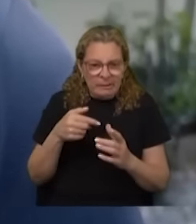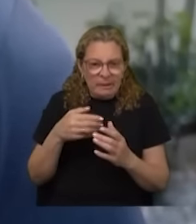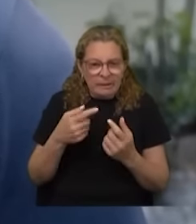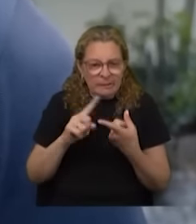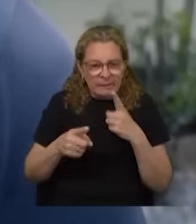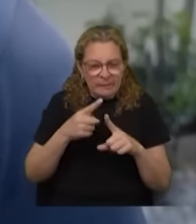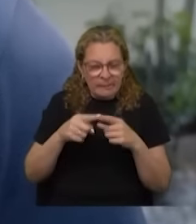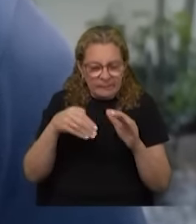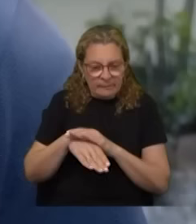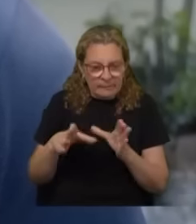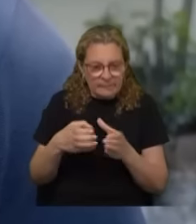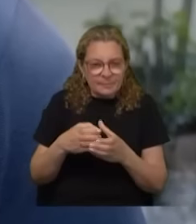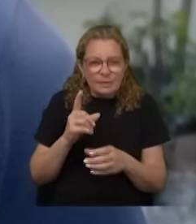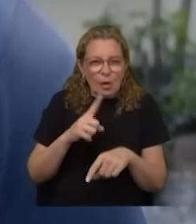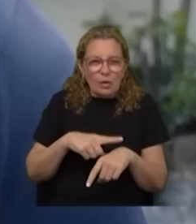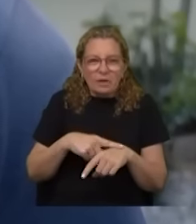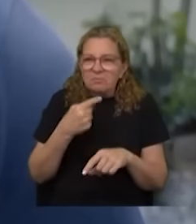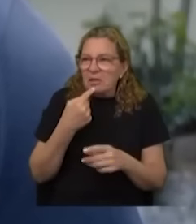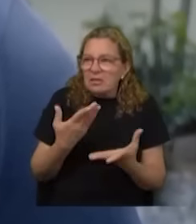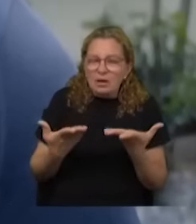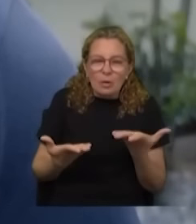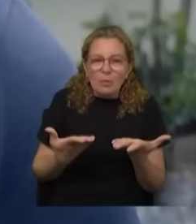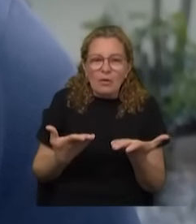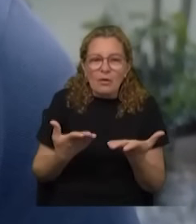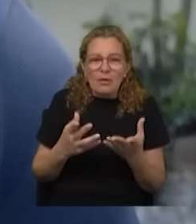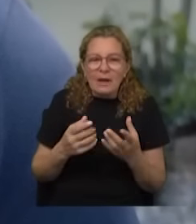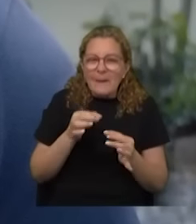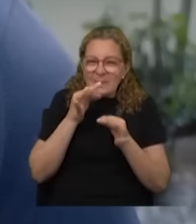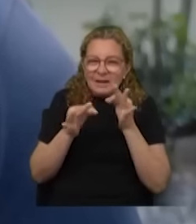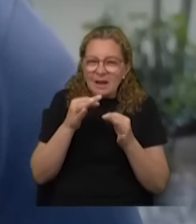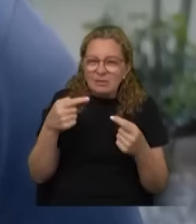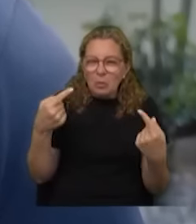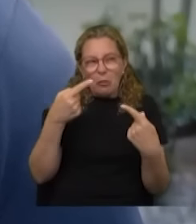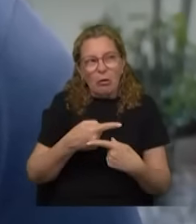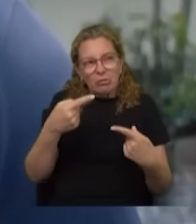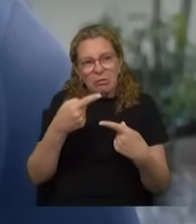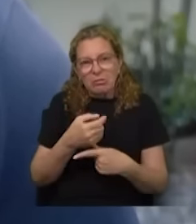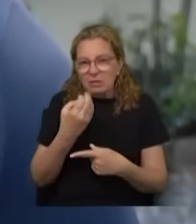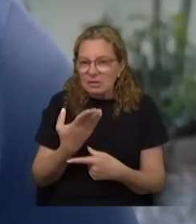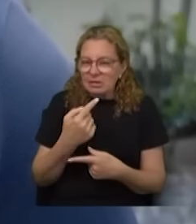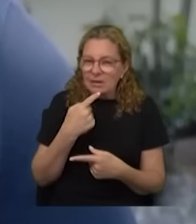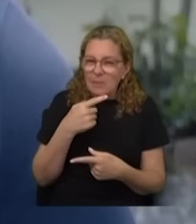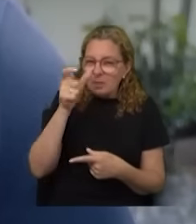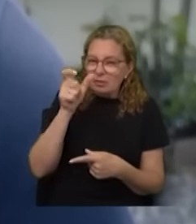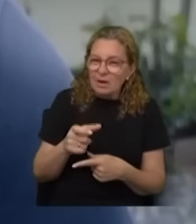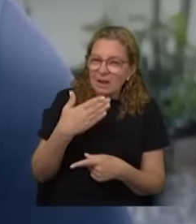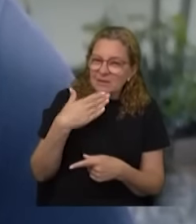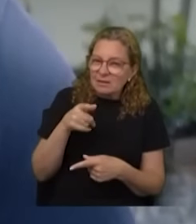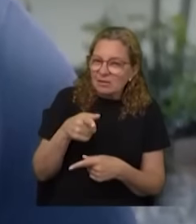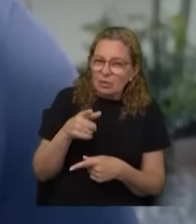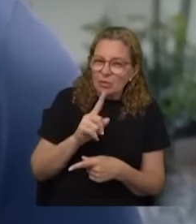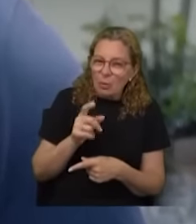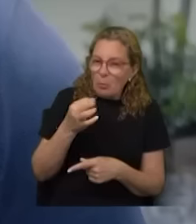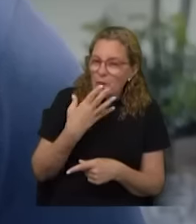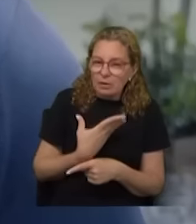discutió en la interna a la hora de de Bueno también este argumentar estas críticas que llegan este de personas que entienden que que no fue lo